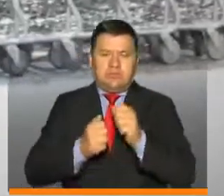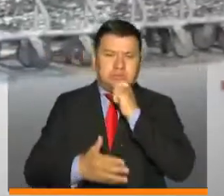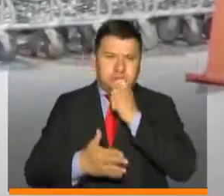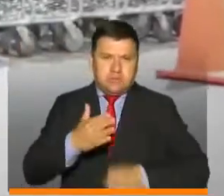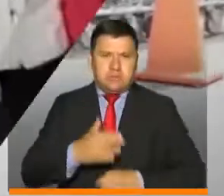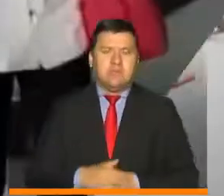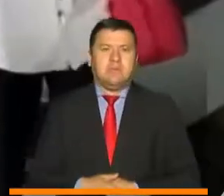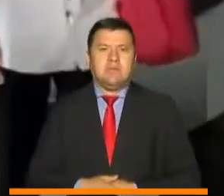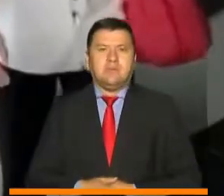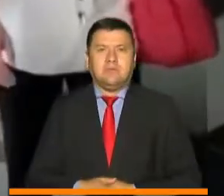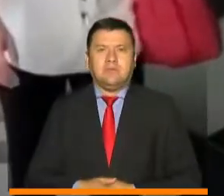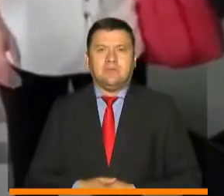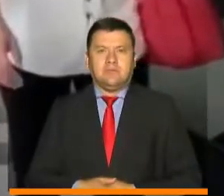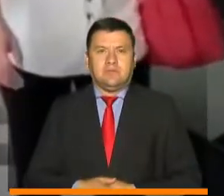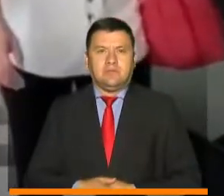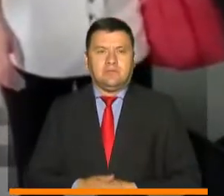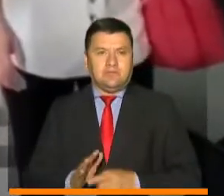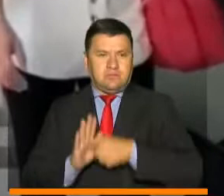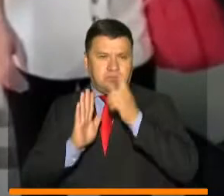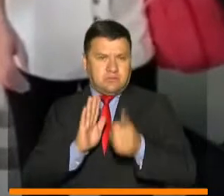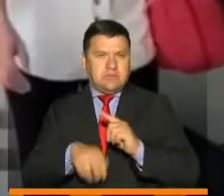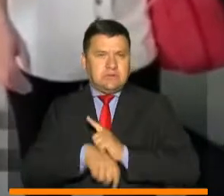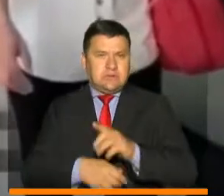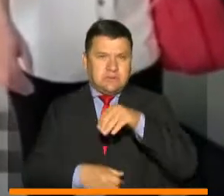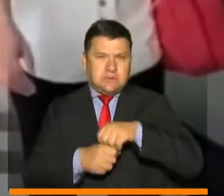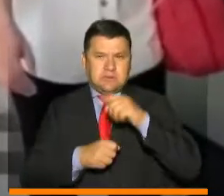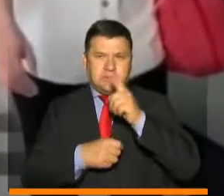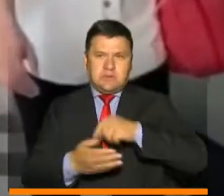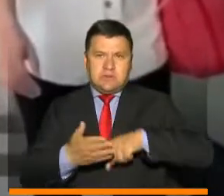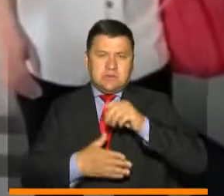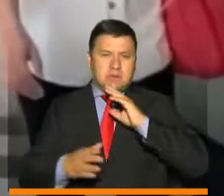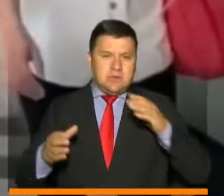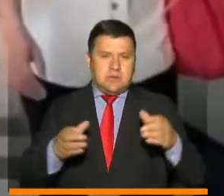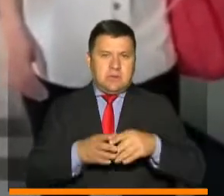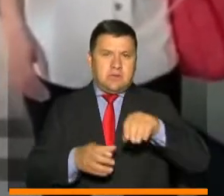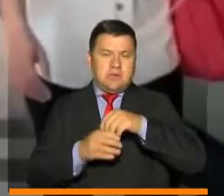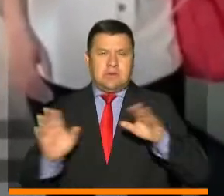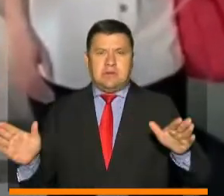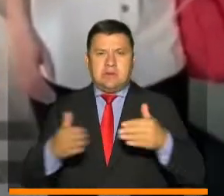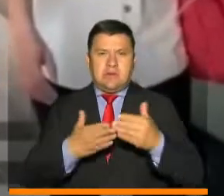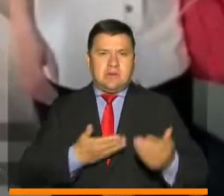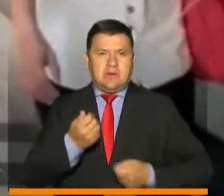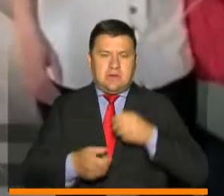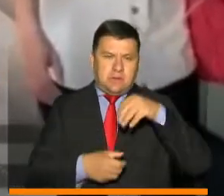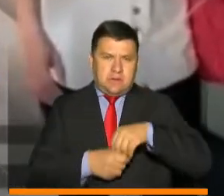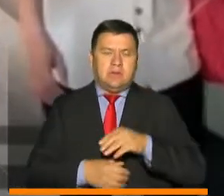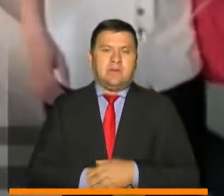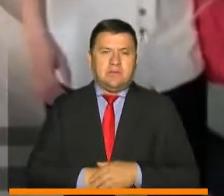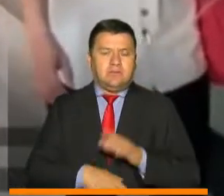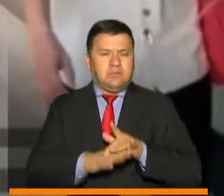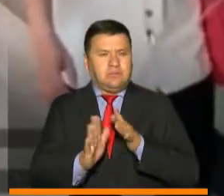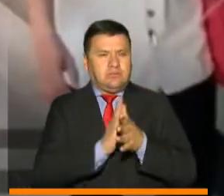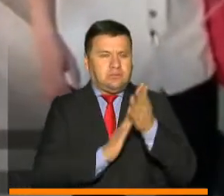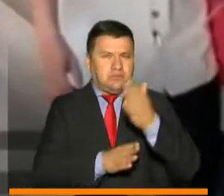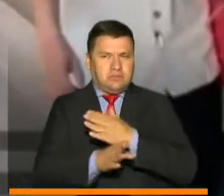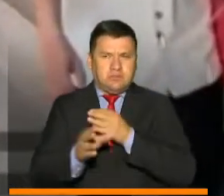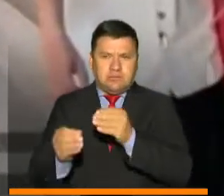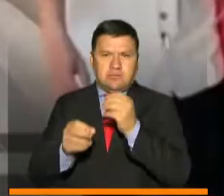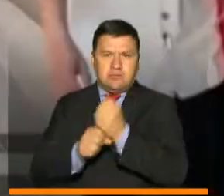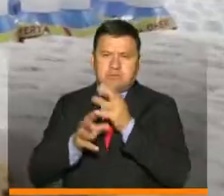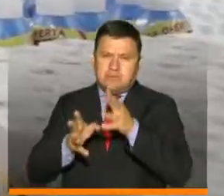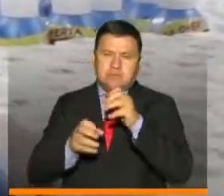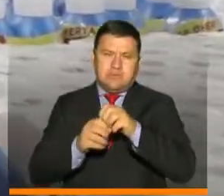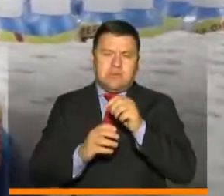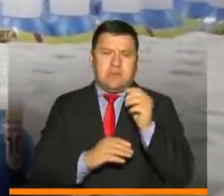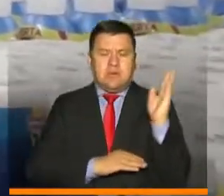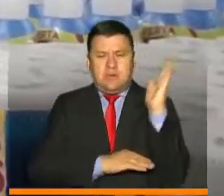IVA. Imponer de manera inmediata las sanciones a las que haya lugar, como el cierre del establecimiento, e informar y capacitar a los trabajadores